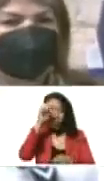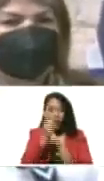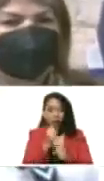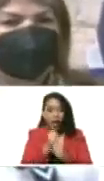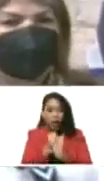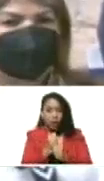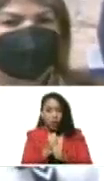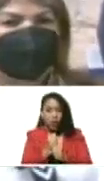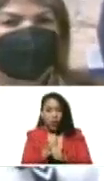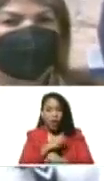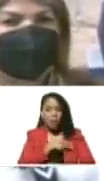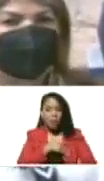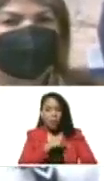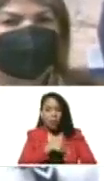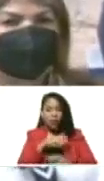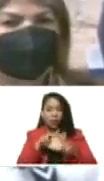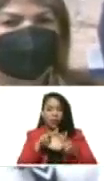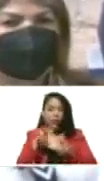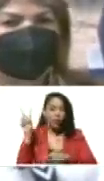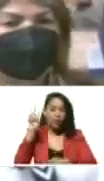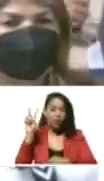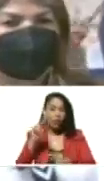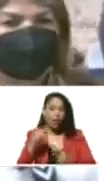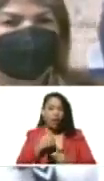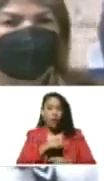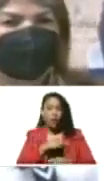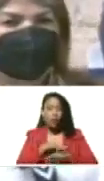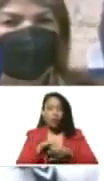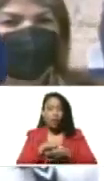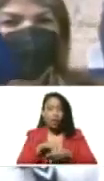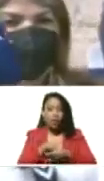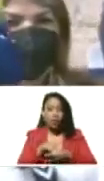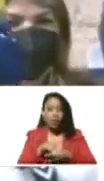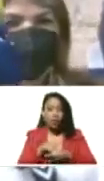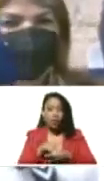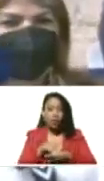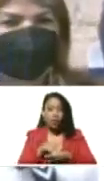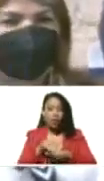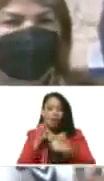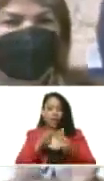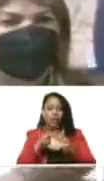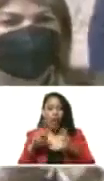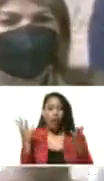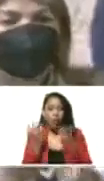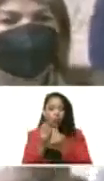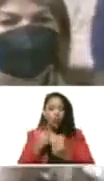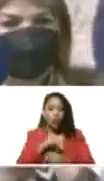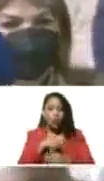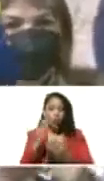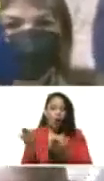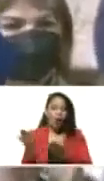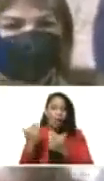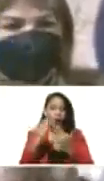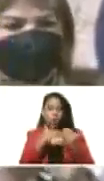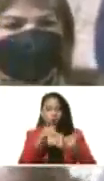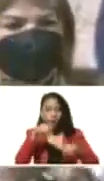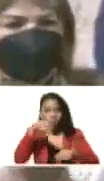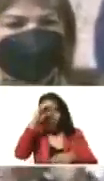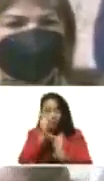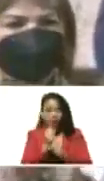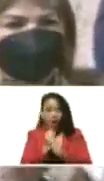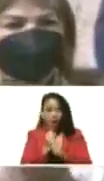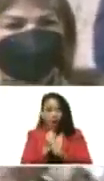a través de la misión Vivienda Venezuela, nuestro ministro Ildemaro, quien se vino con nosotros a trabajar en